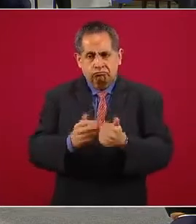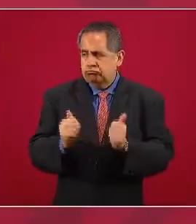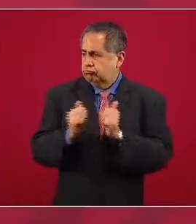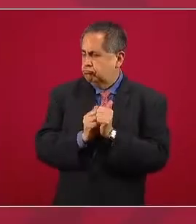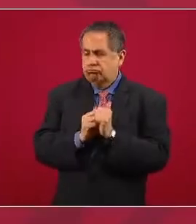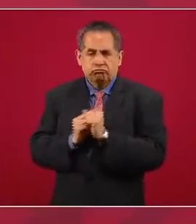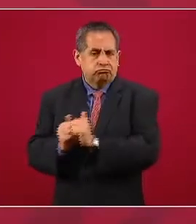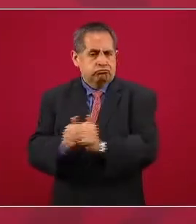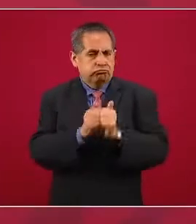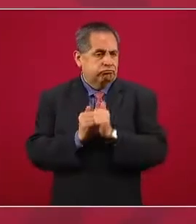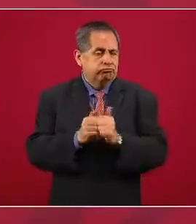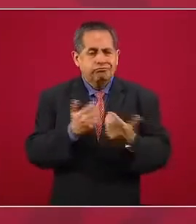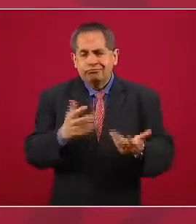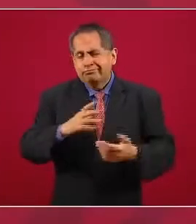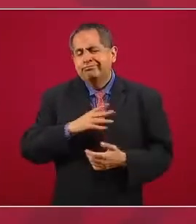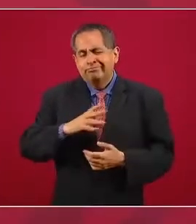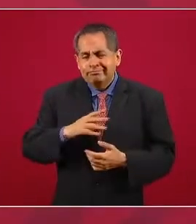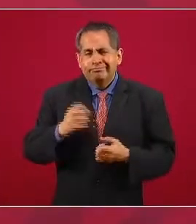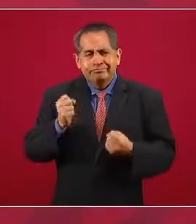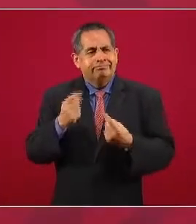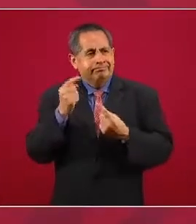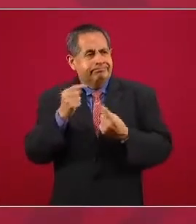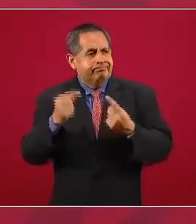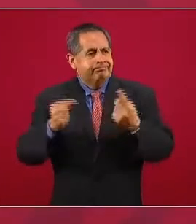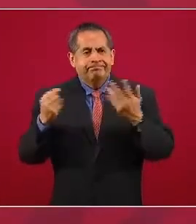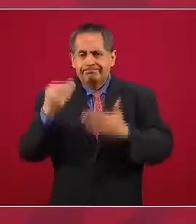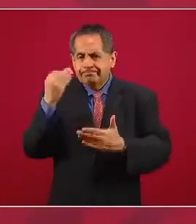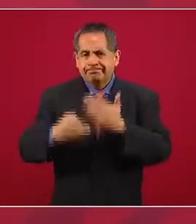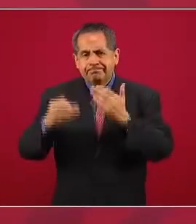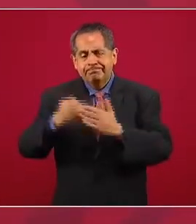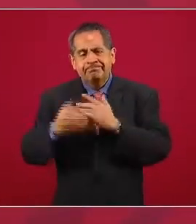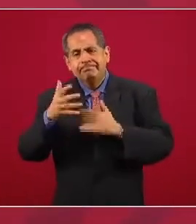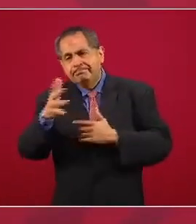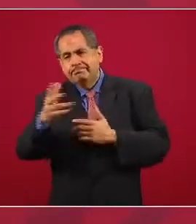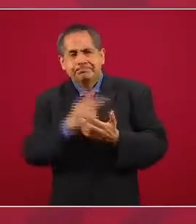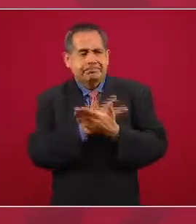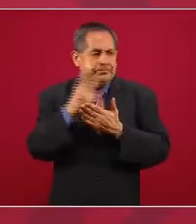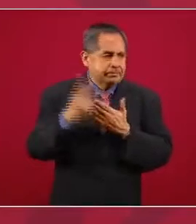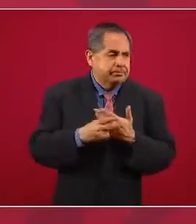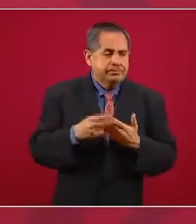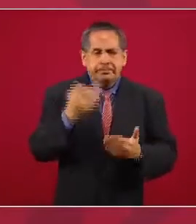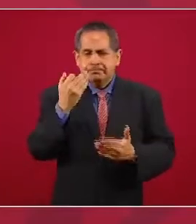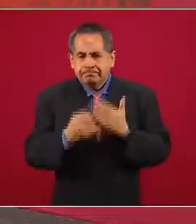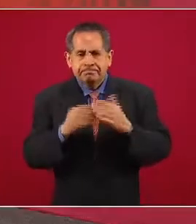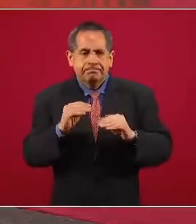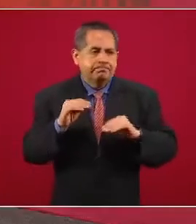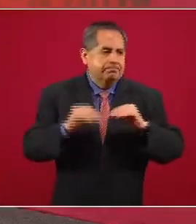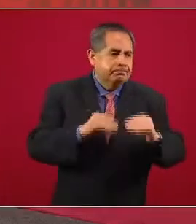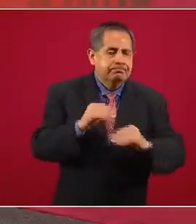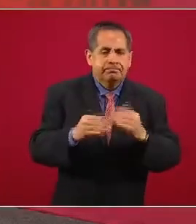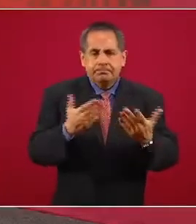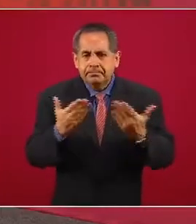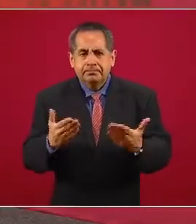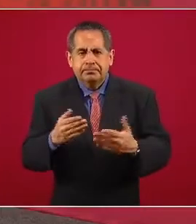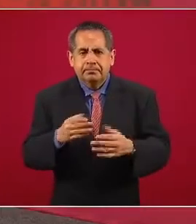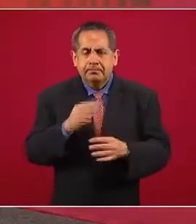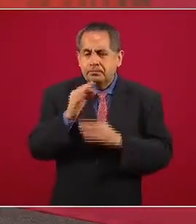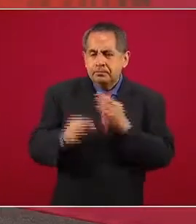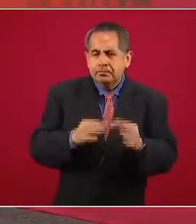colaboración. Tenemos muchísimas cosas que hacer, muchísimos proyectos que modificar.